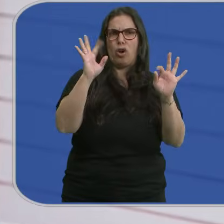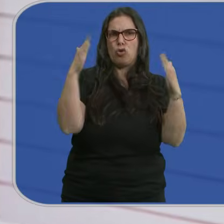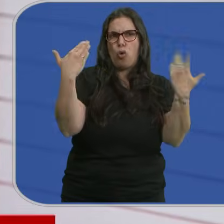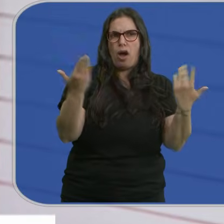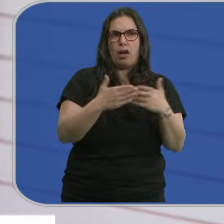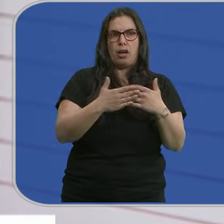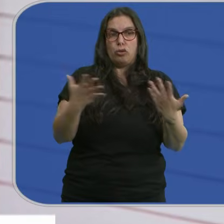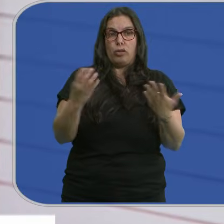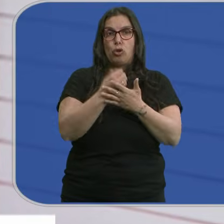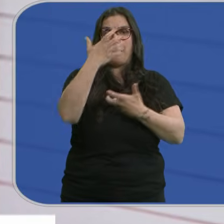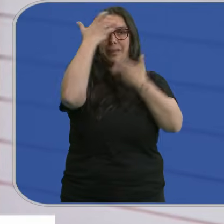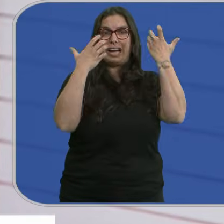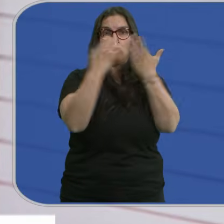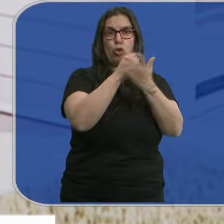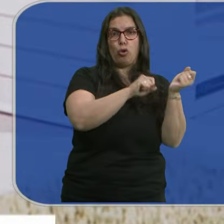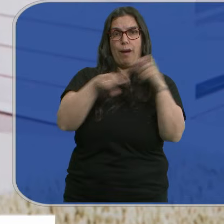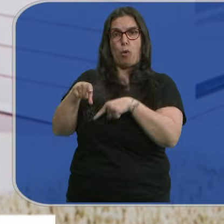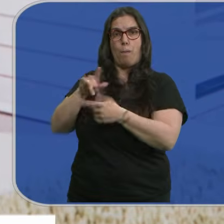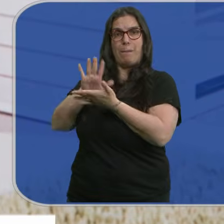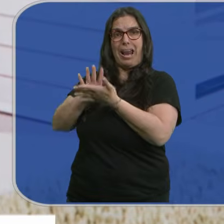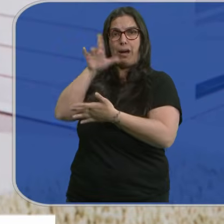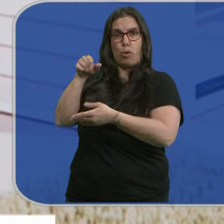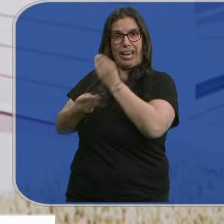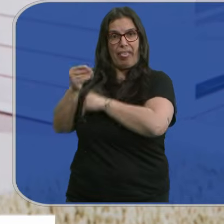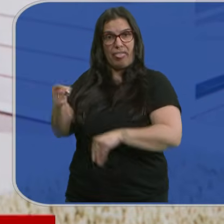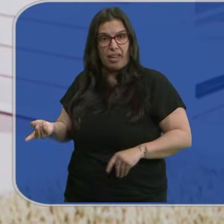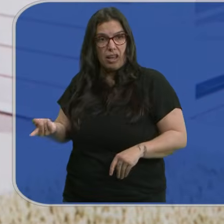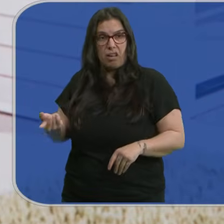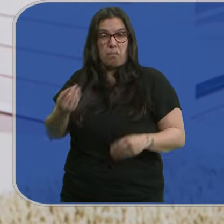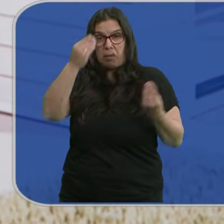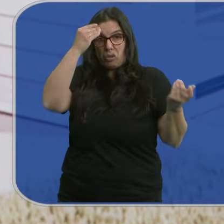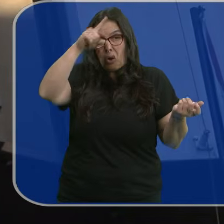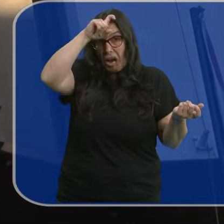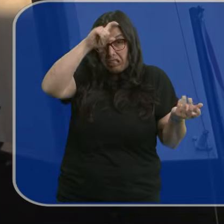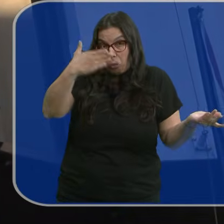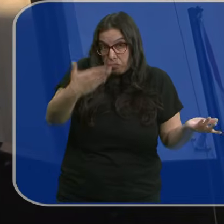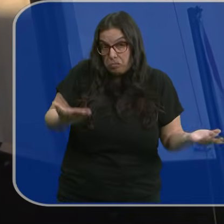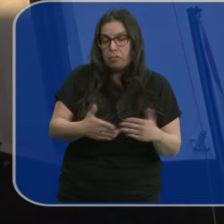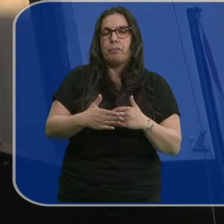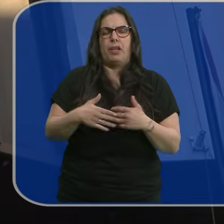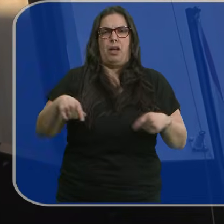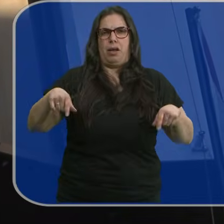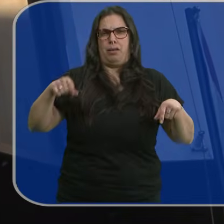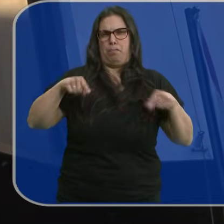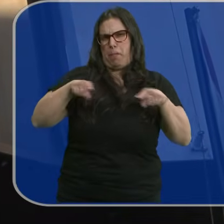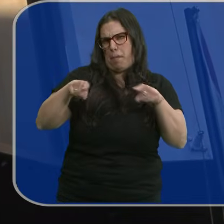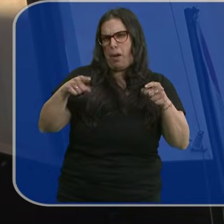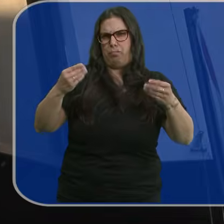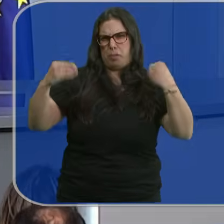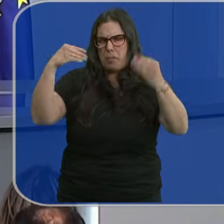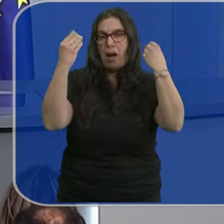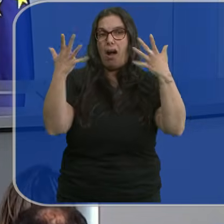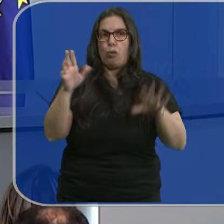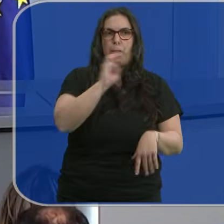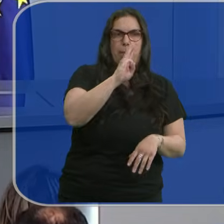Porque entonces llevamos toda la obra de Picasso a Málaga, lo que me parece que es cateto. La polémica se aviva a pesar de los intentos del PP y